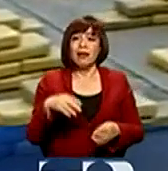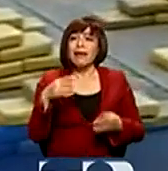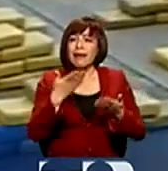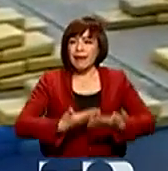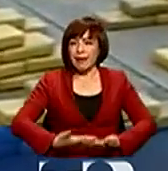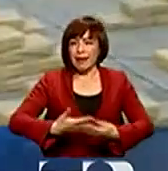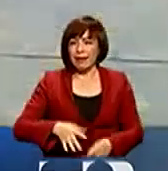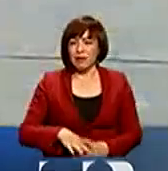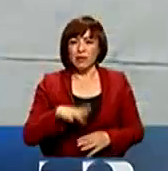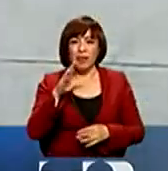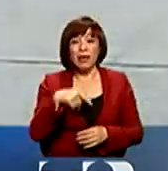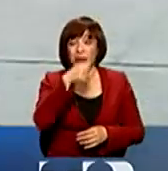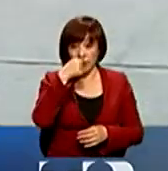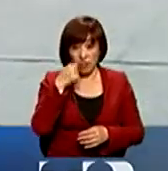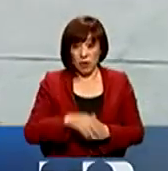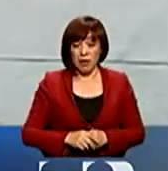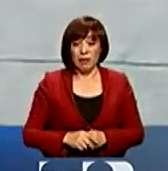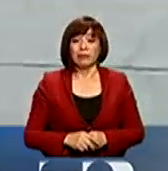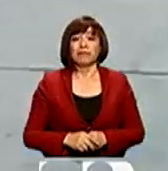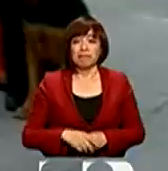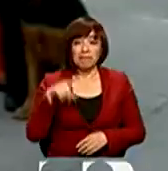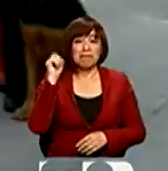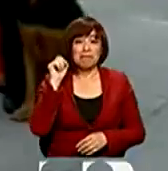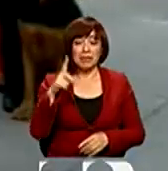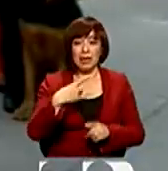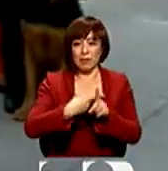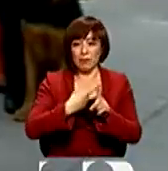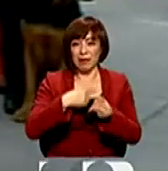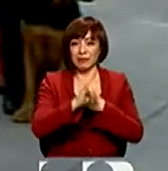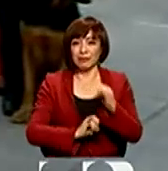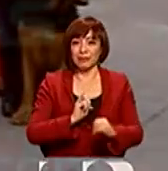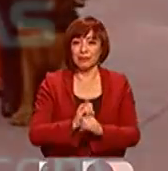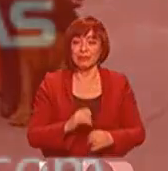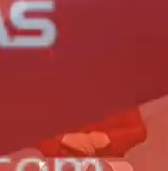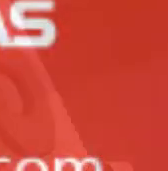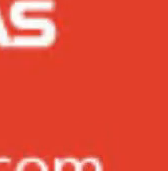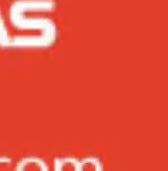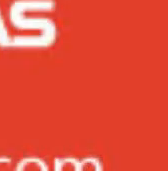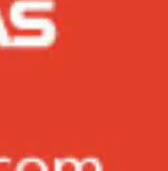de dólares en el mercado internacional. Paul Tutibén, 24 horas.